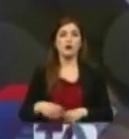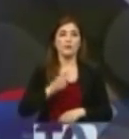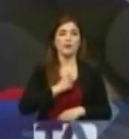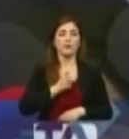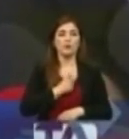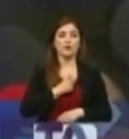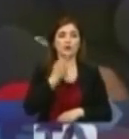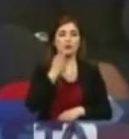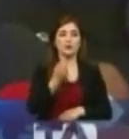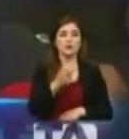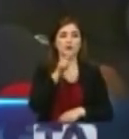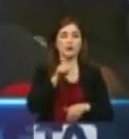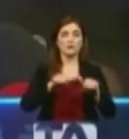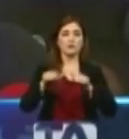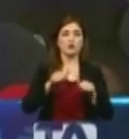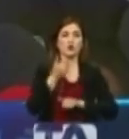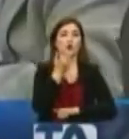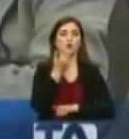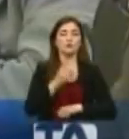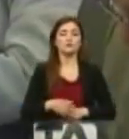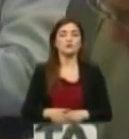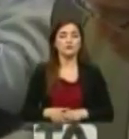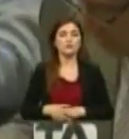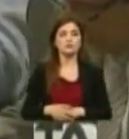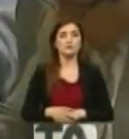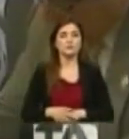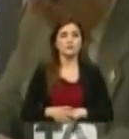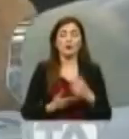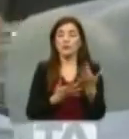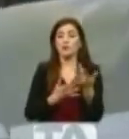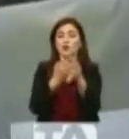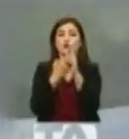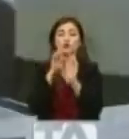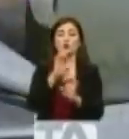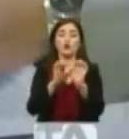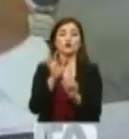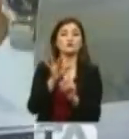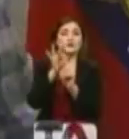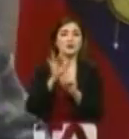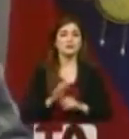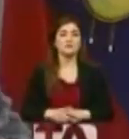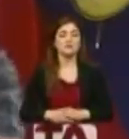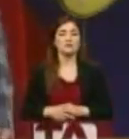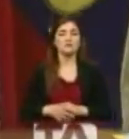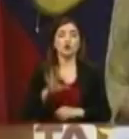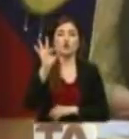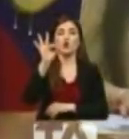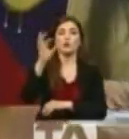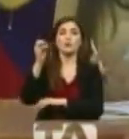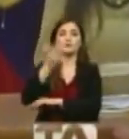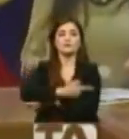que podemos decir quién nos lo administra y cómo lo administra. Se espera conocer los resultados de ese examen especial en 90